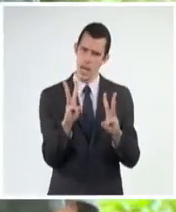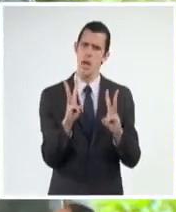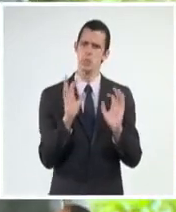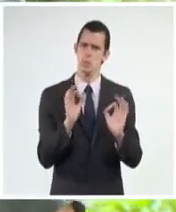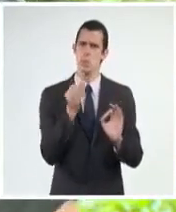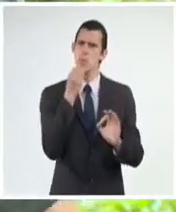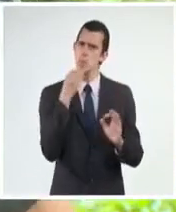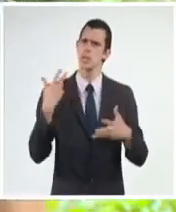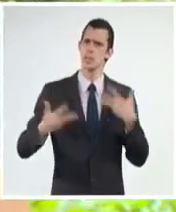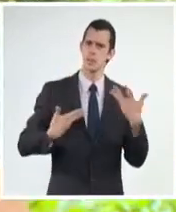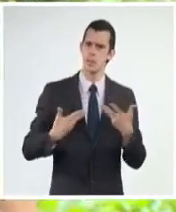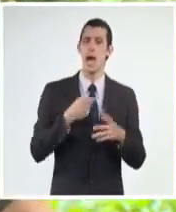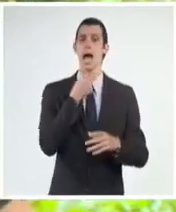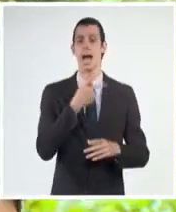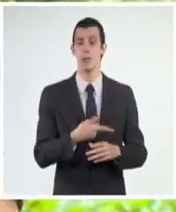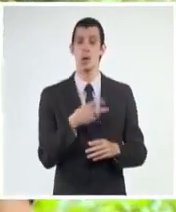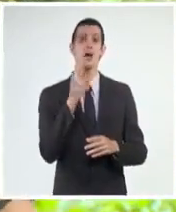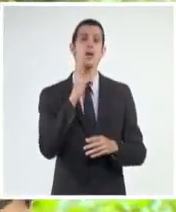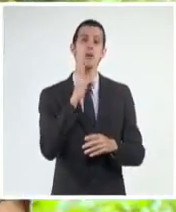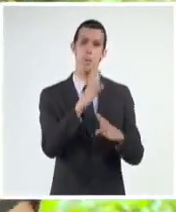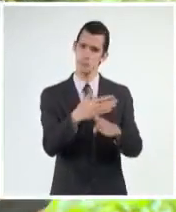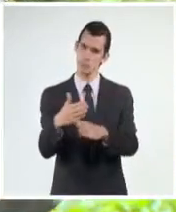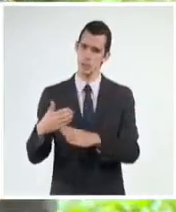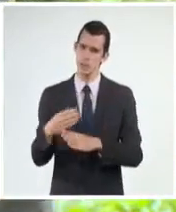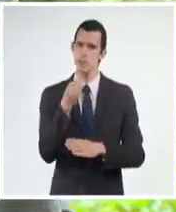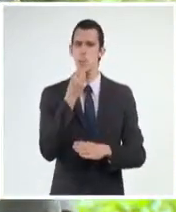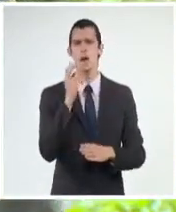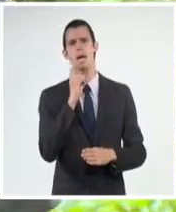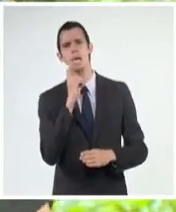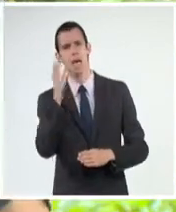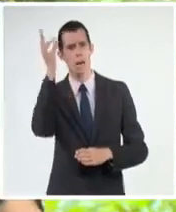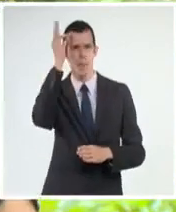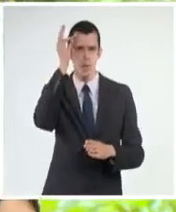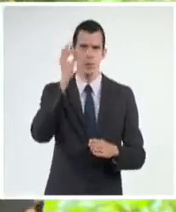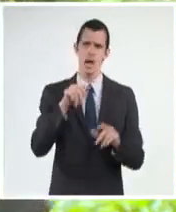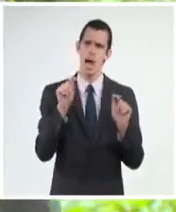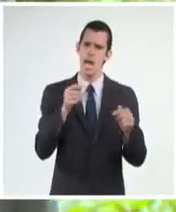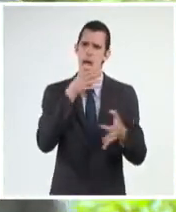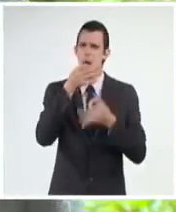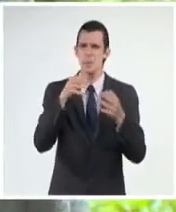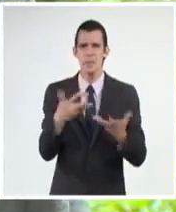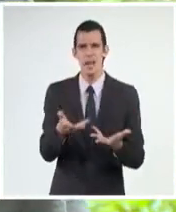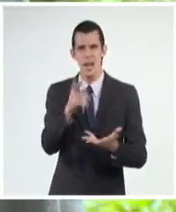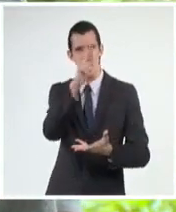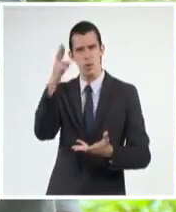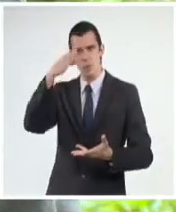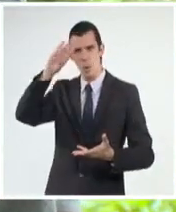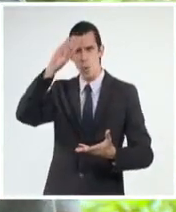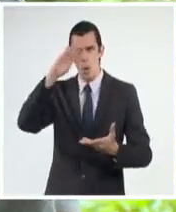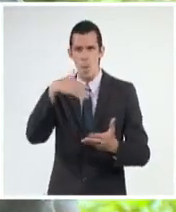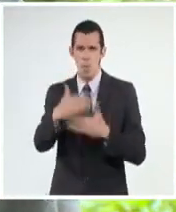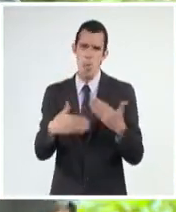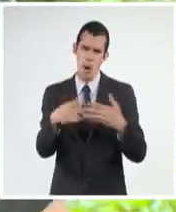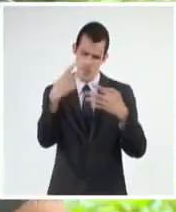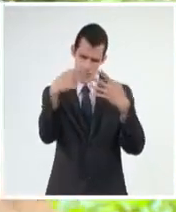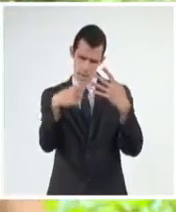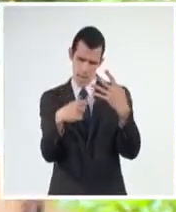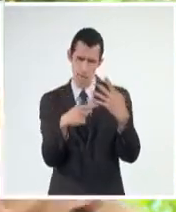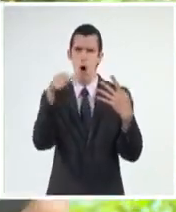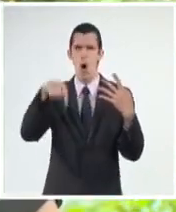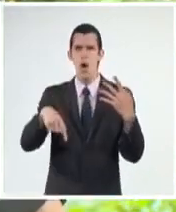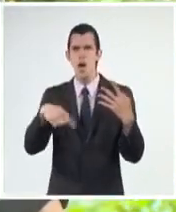las Américas sobre las problemáticas, los desafíos que enfrenta el proyecto de la Revolución Cubana en la hora actual.